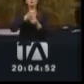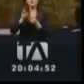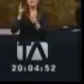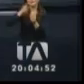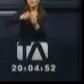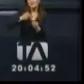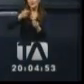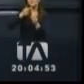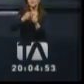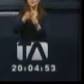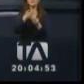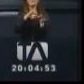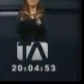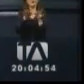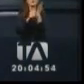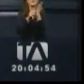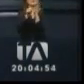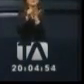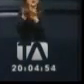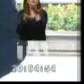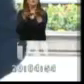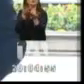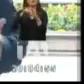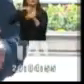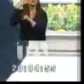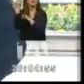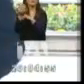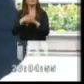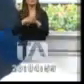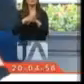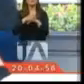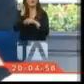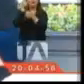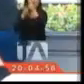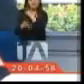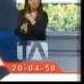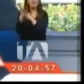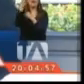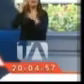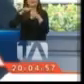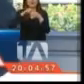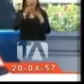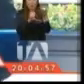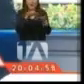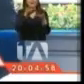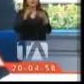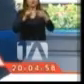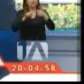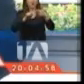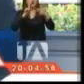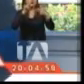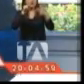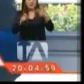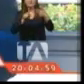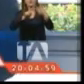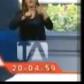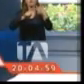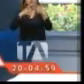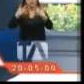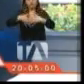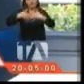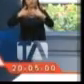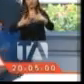participarán. Estos los explicó el ministro de Comercio Exterior. La acuacultura, el comercio, el turismo, la